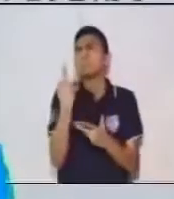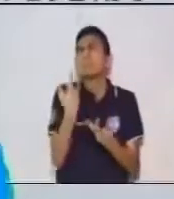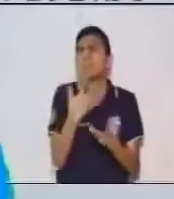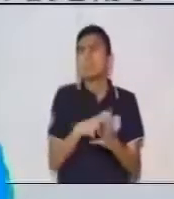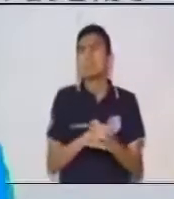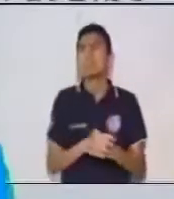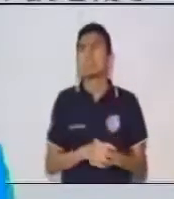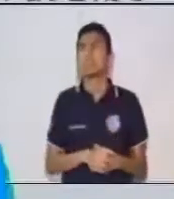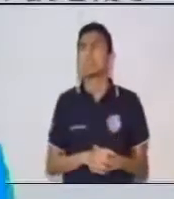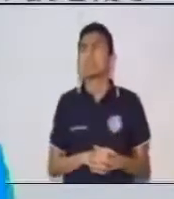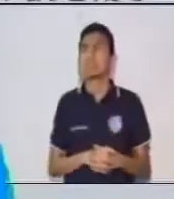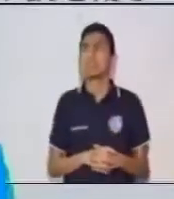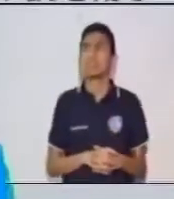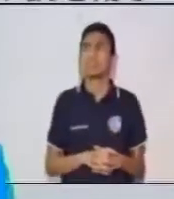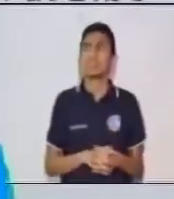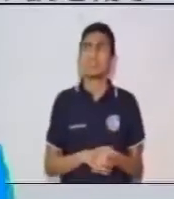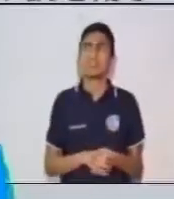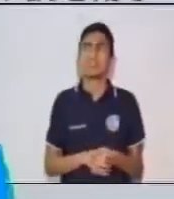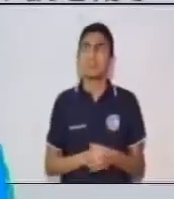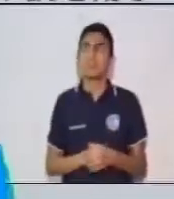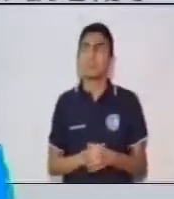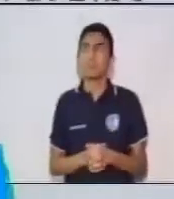colocamos